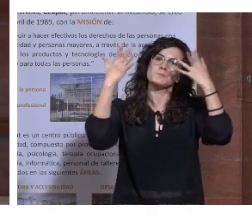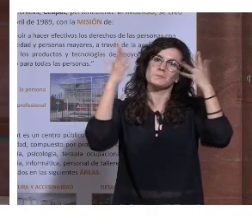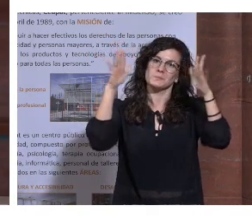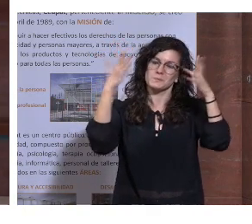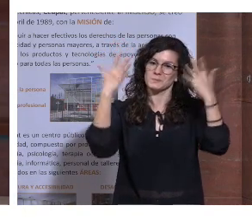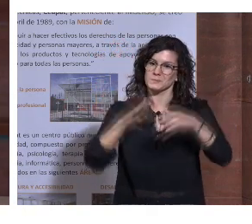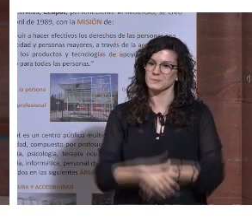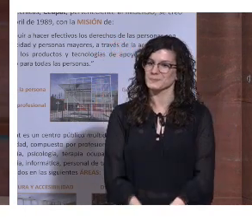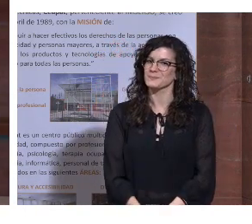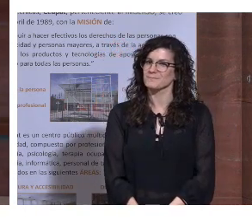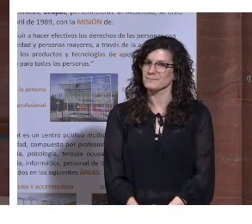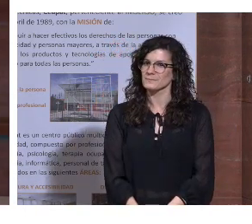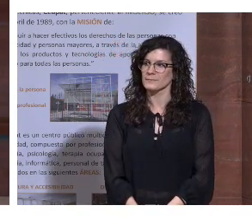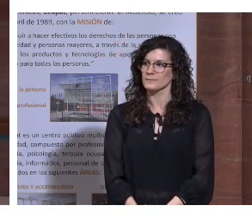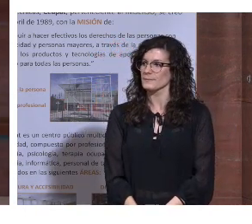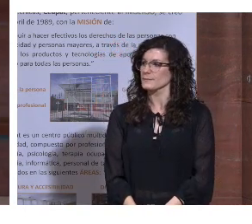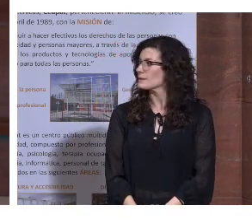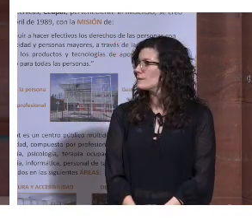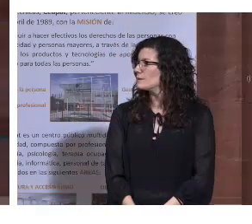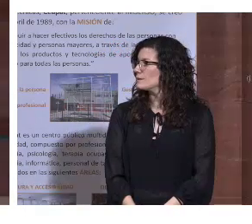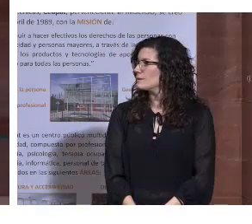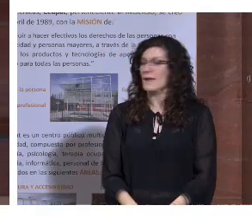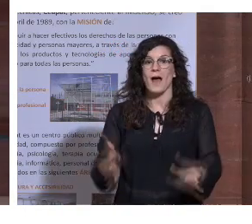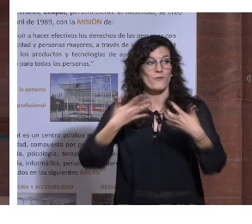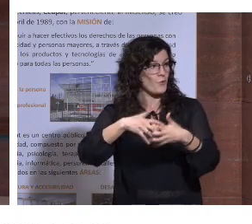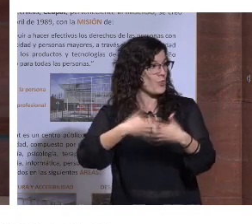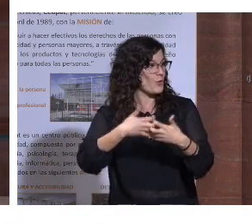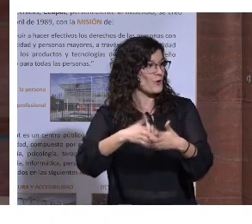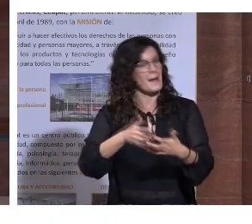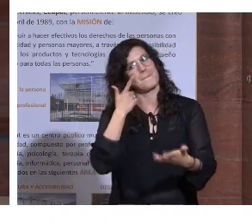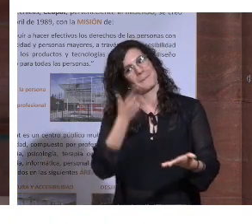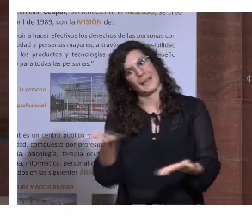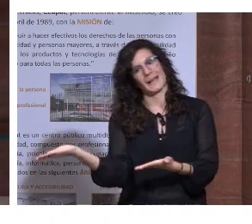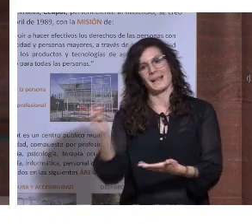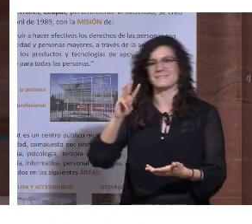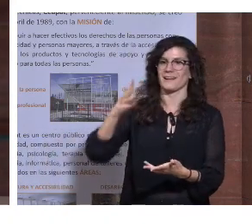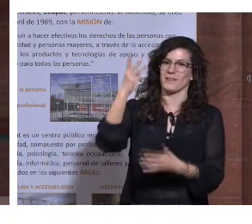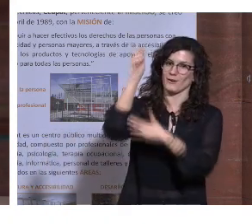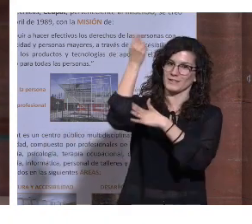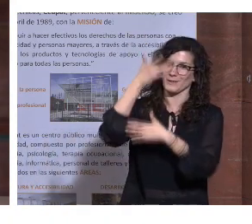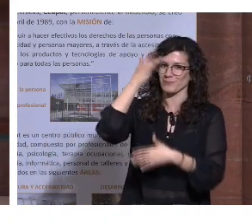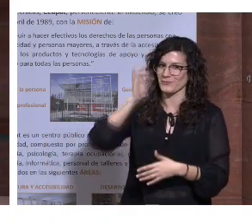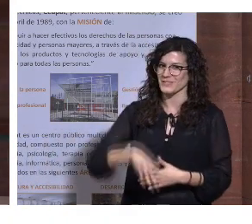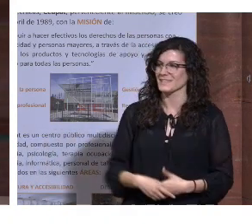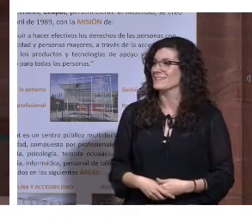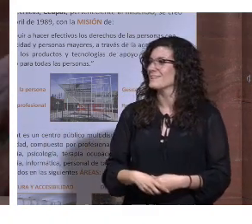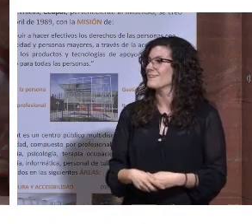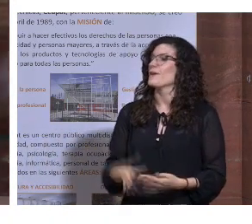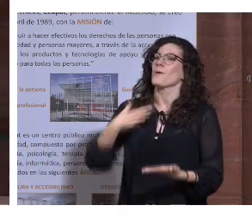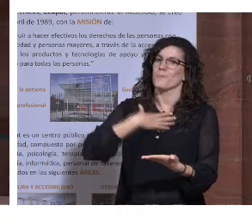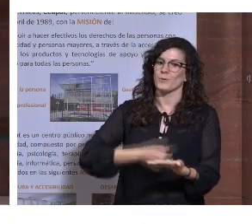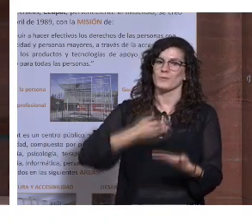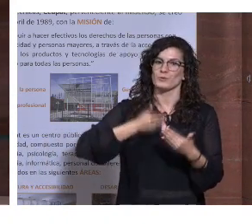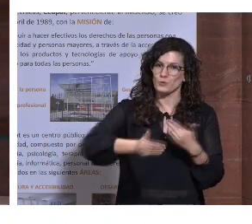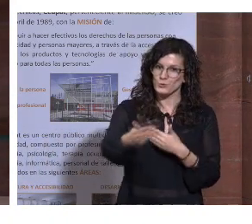Bueno, pues ahora ya funciona. Ya funciona. Venga, Nieves, a la tercera va la vencida. Podemos con el